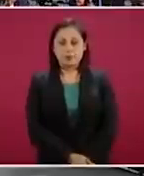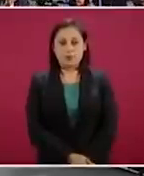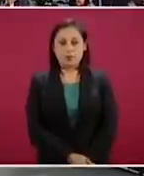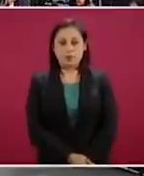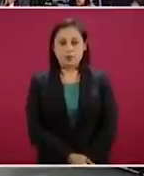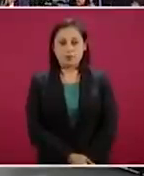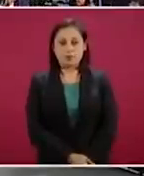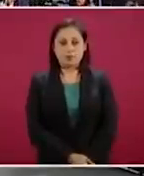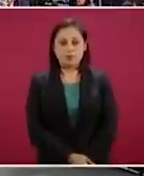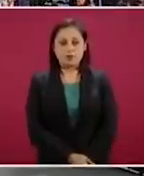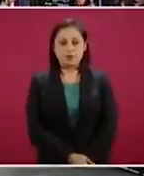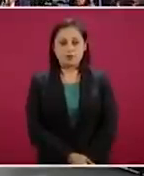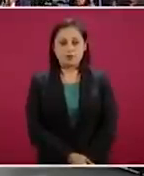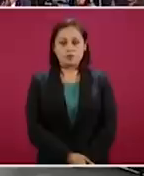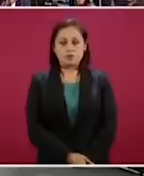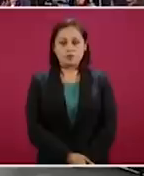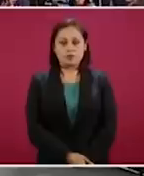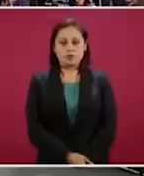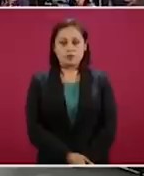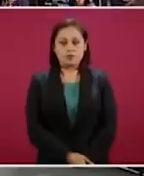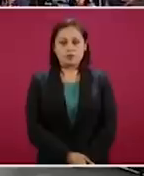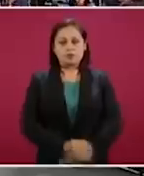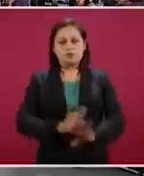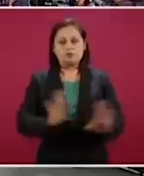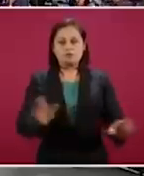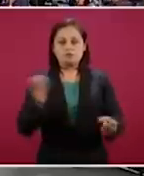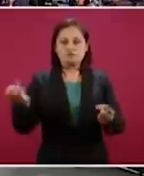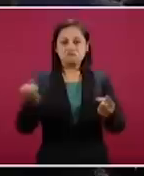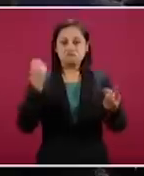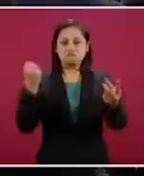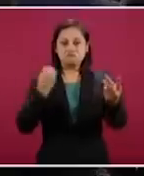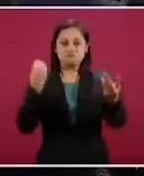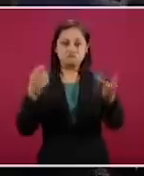Bueno, pues ya se concluyeron las exposiciones.